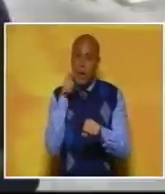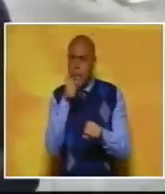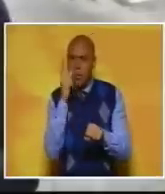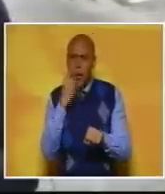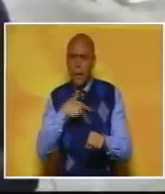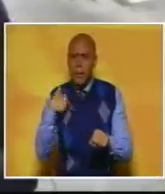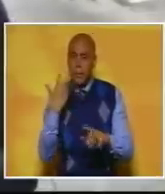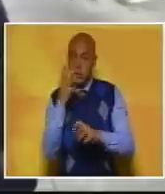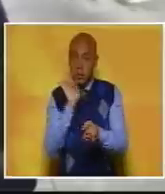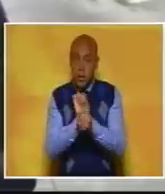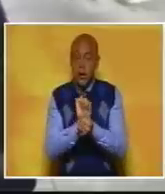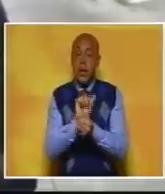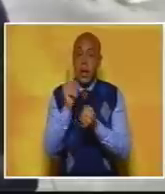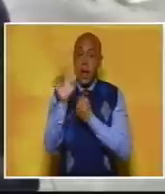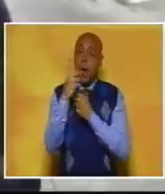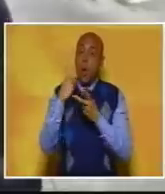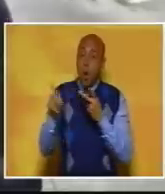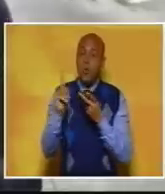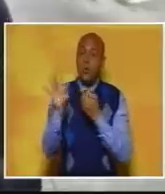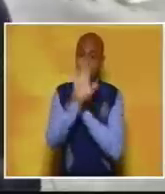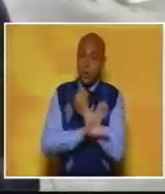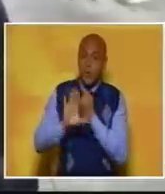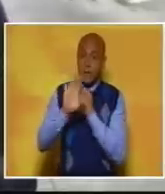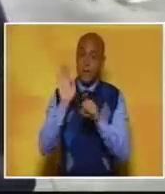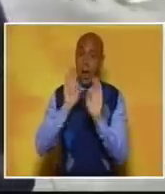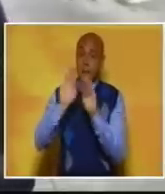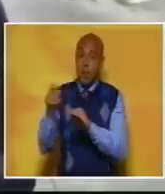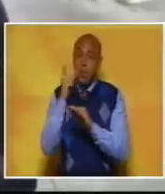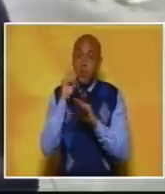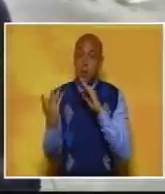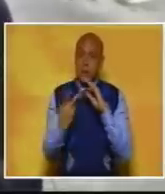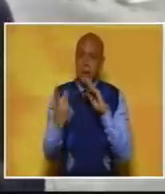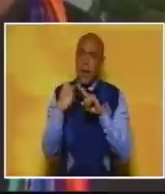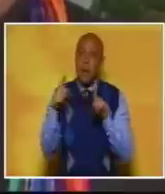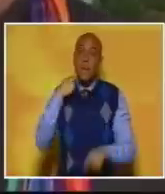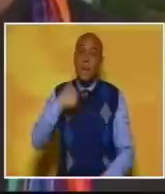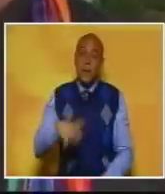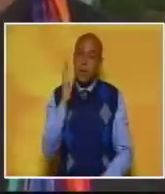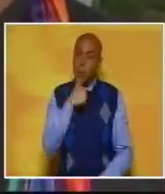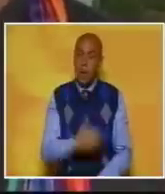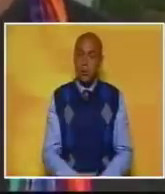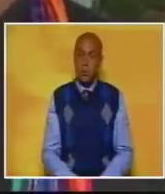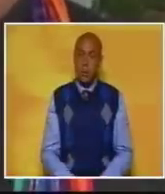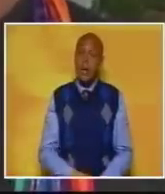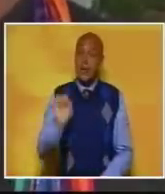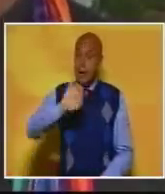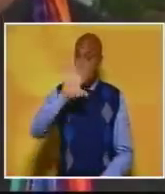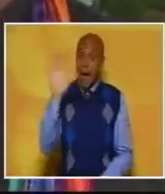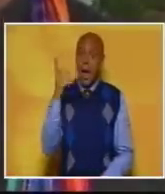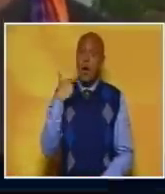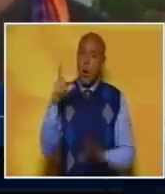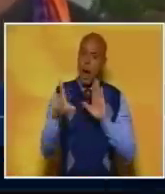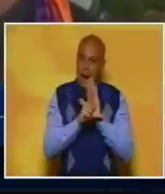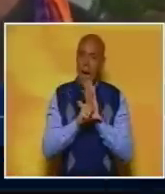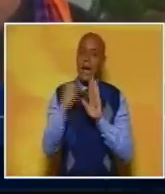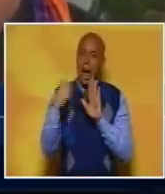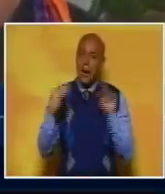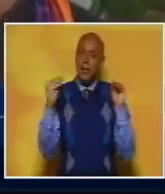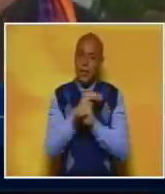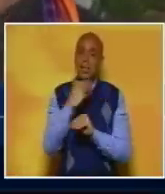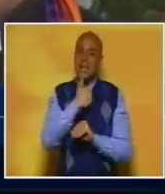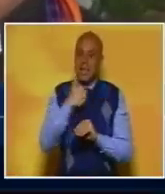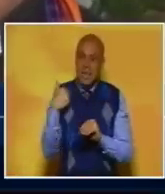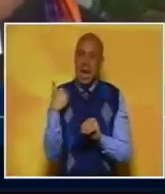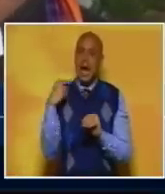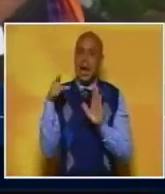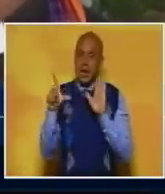criminales. Defensores de inmigrantes, por su parte, no sienten que se trate de una batalla perdida. Pues claro que estamos violando la ley. Con toda